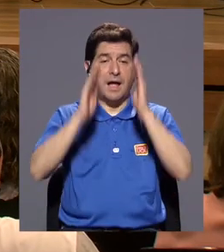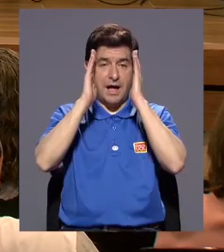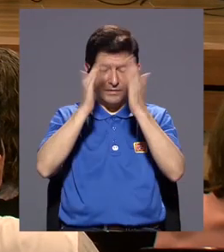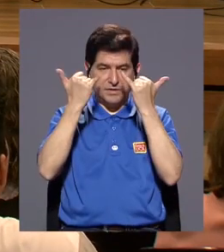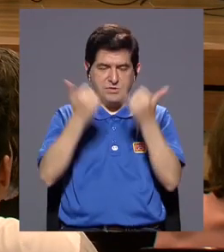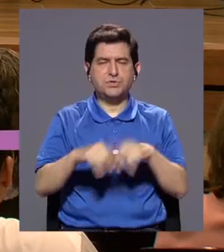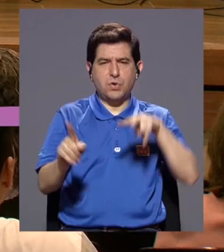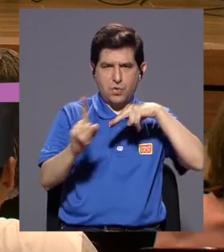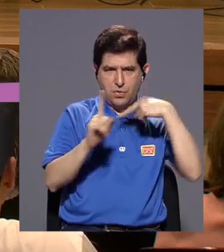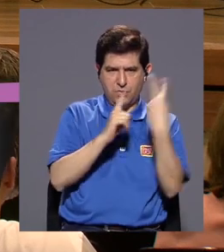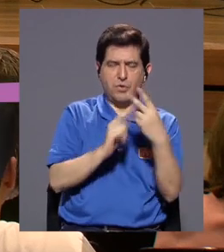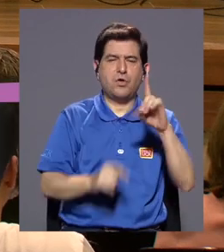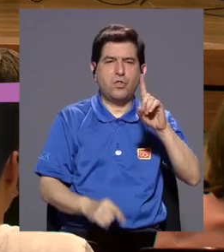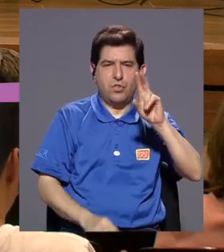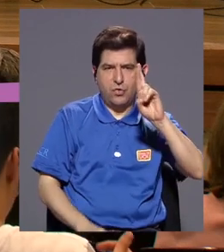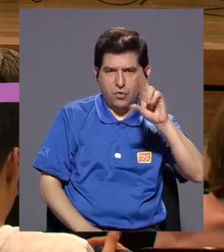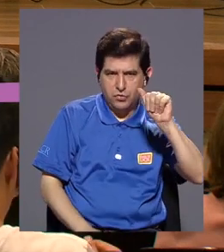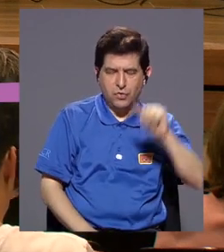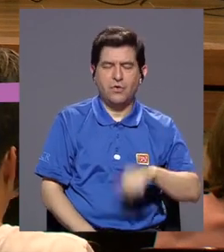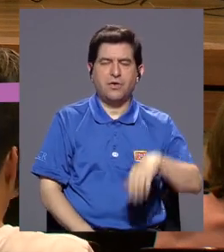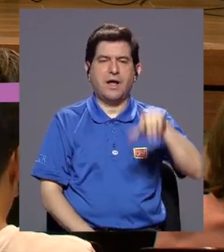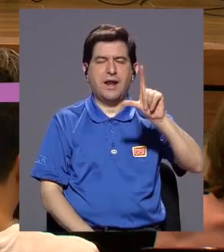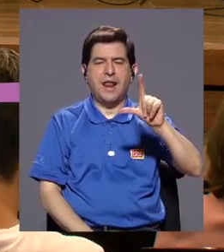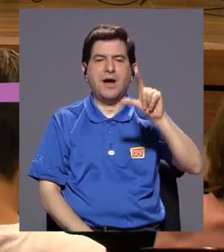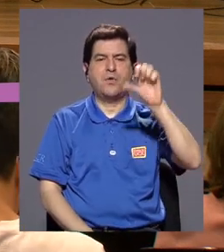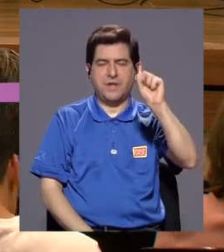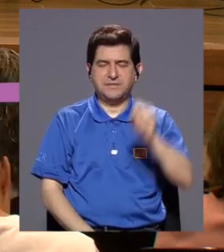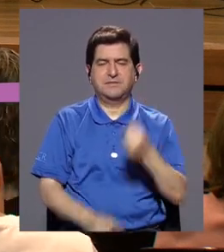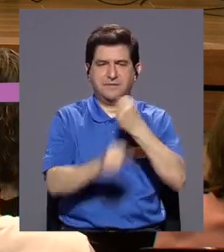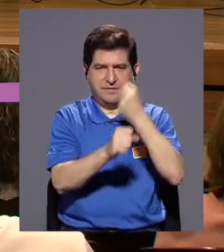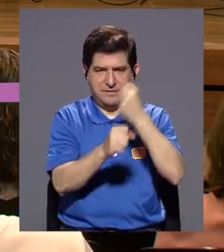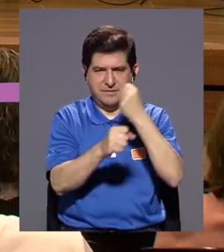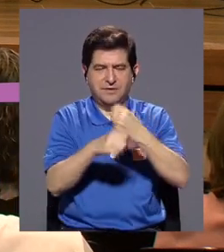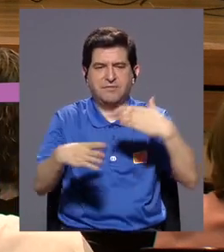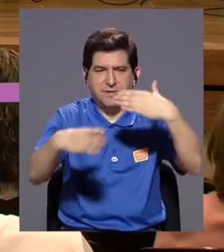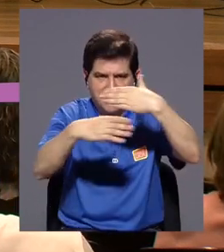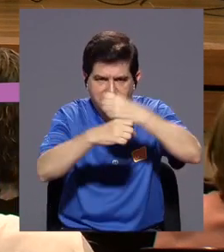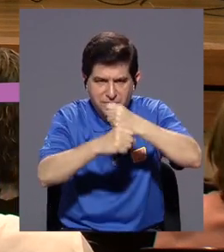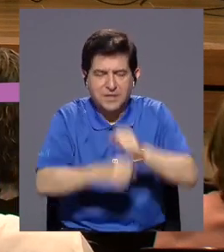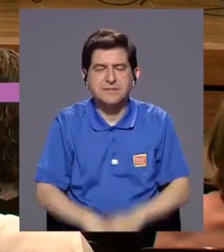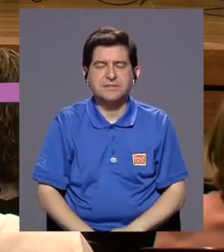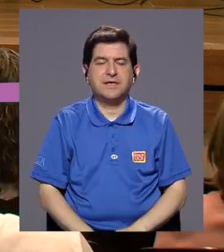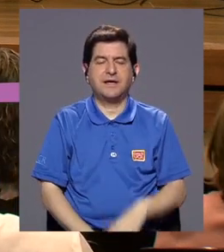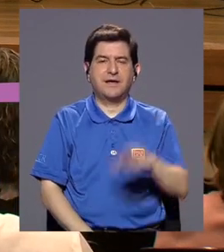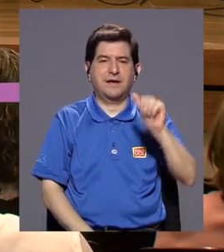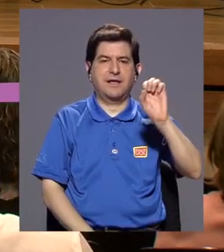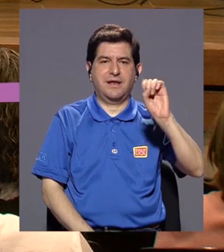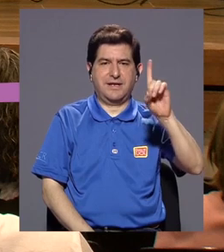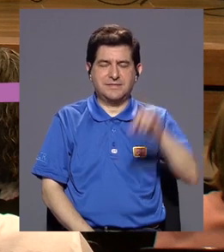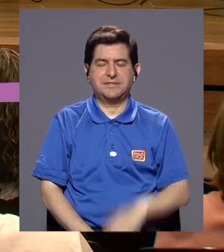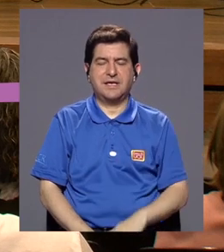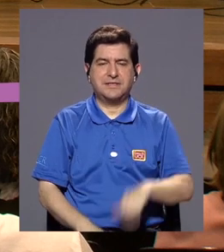Entonces vamos a escuchar la perspectiva de la doctora Laura Stiller en el trabajo que se realiza